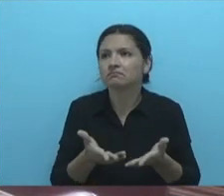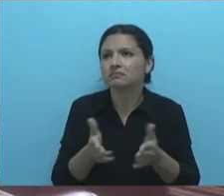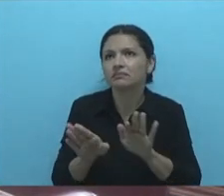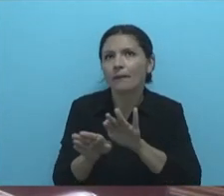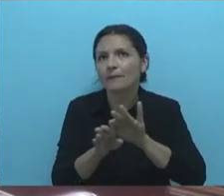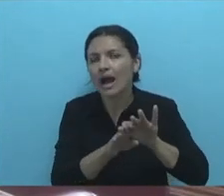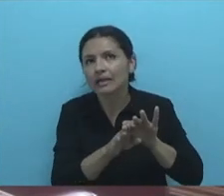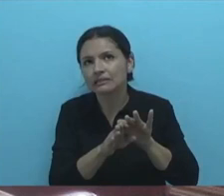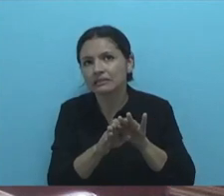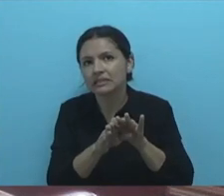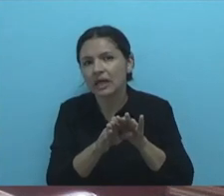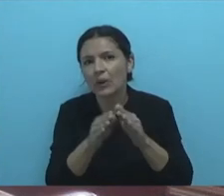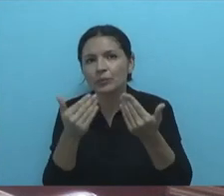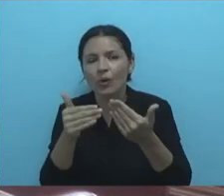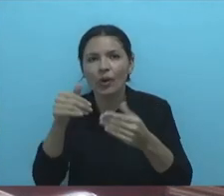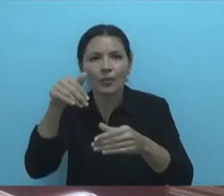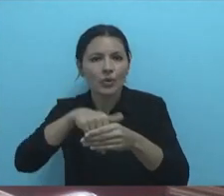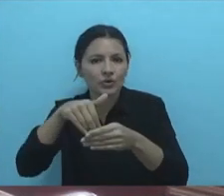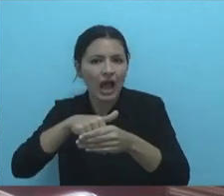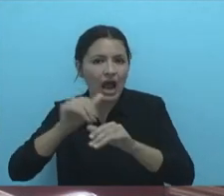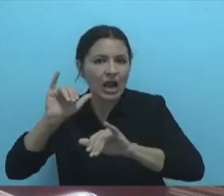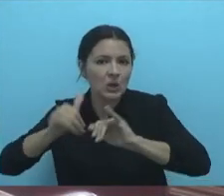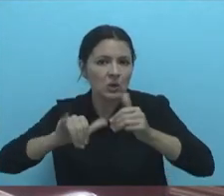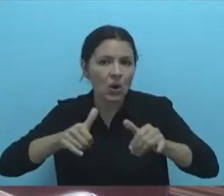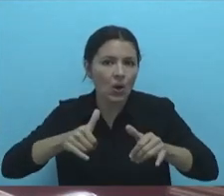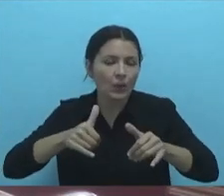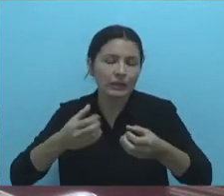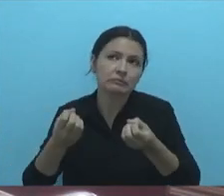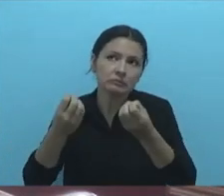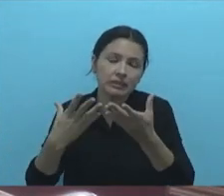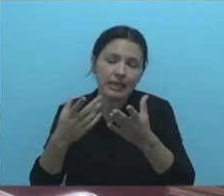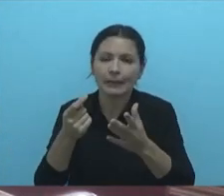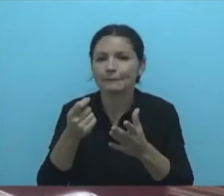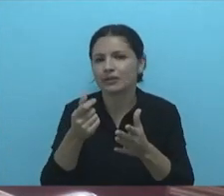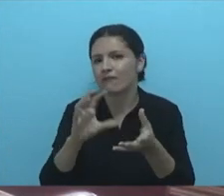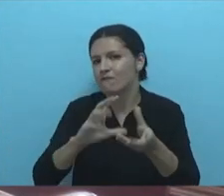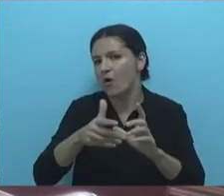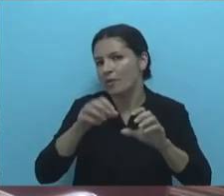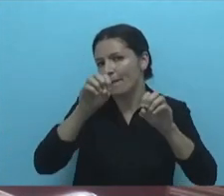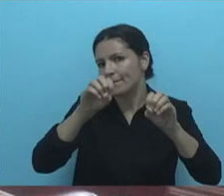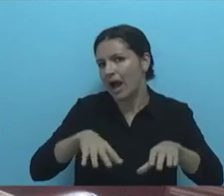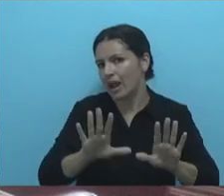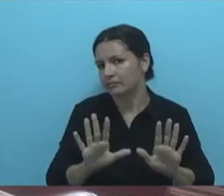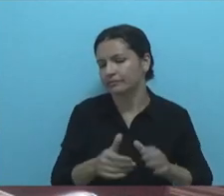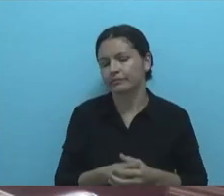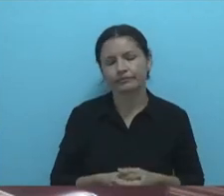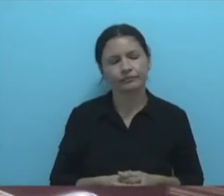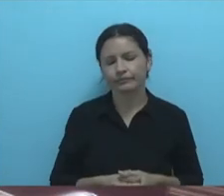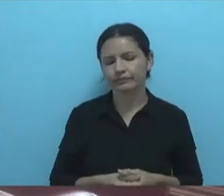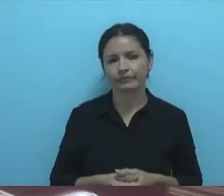de 16 17 años puedan votar y como he hecho Bueno espero que esto les mueva el campanario